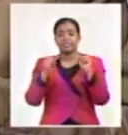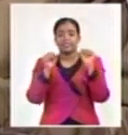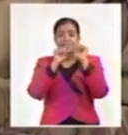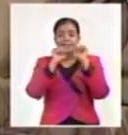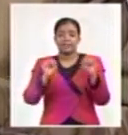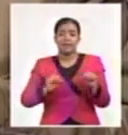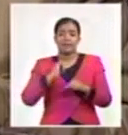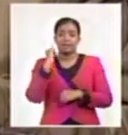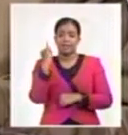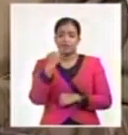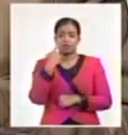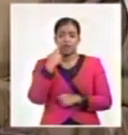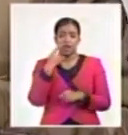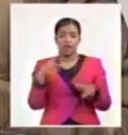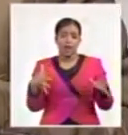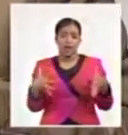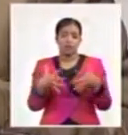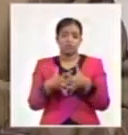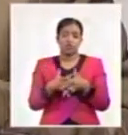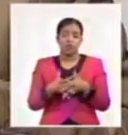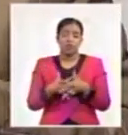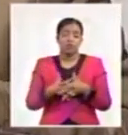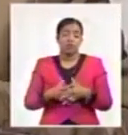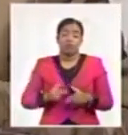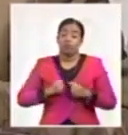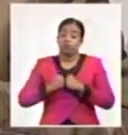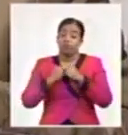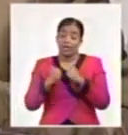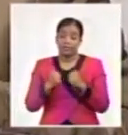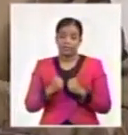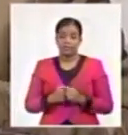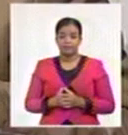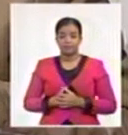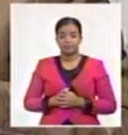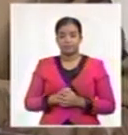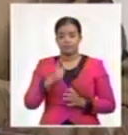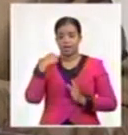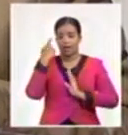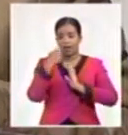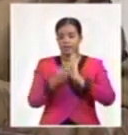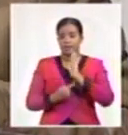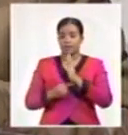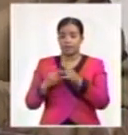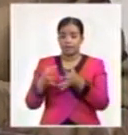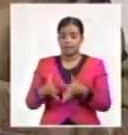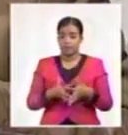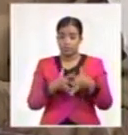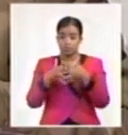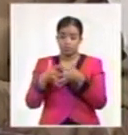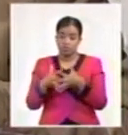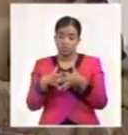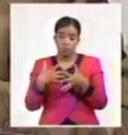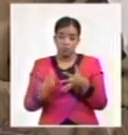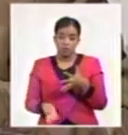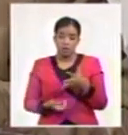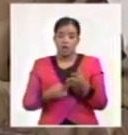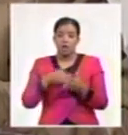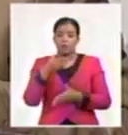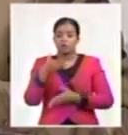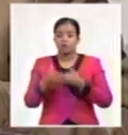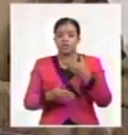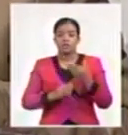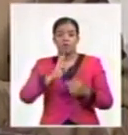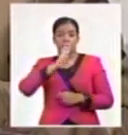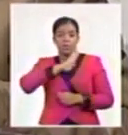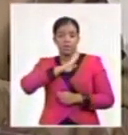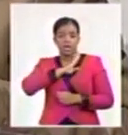internacional de relaciones capitalistas. Y una característica del imperialismo de la cual no puede escapar es el proceso de militarización